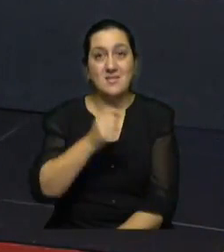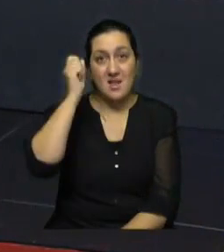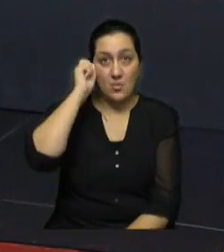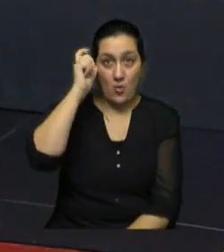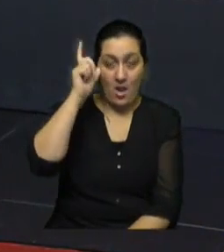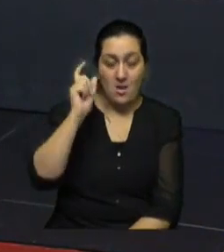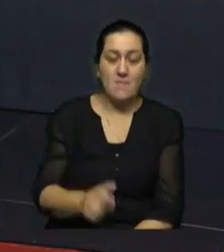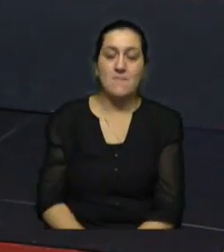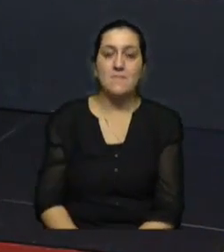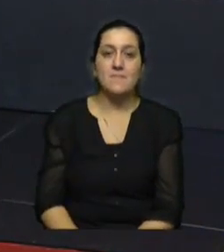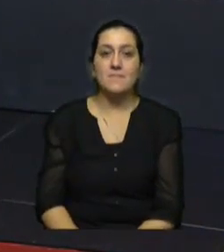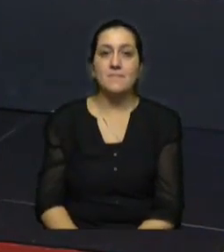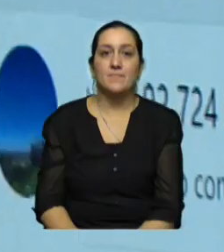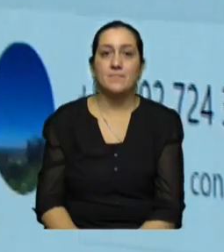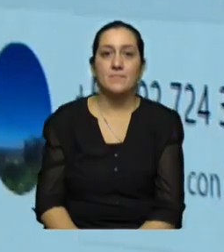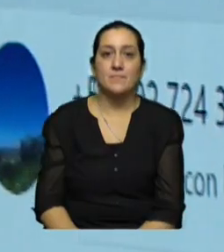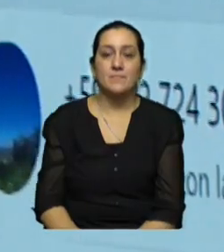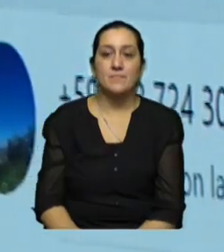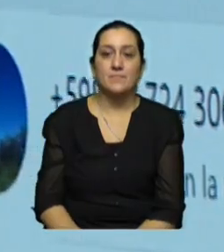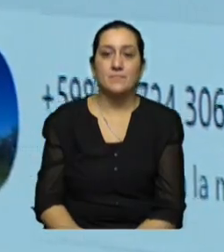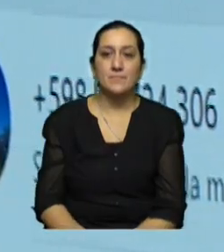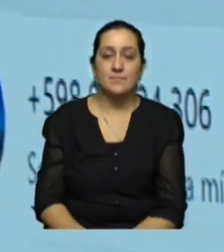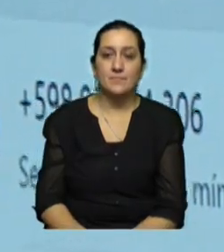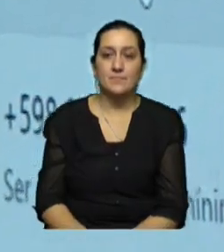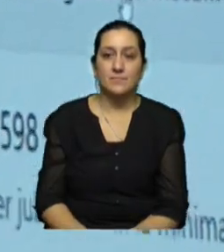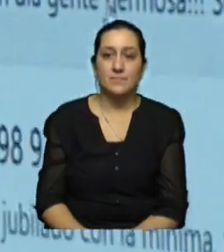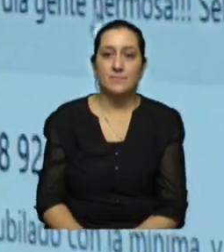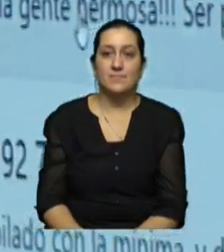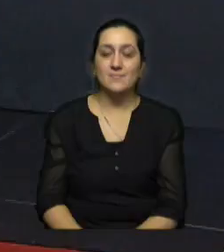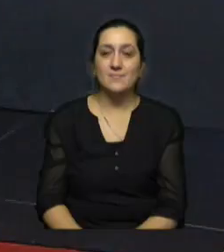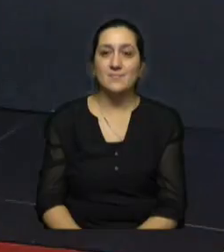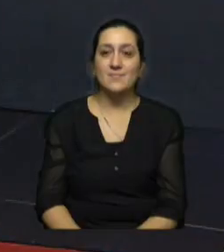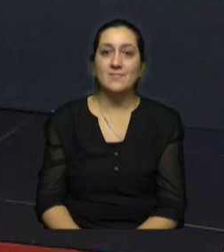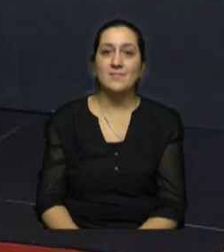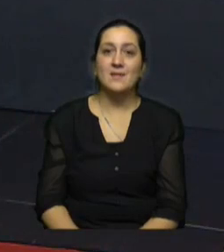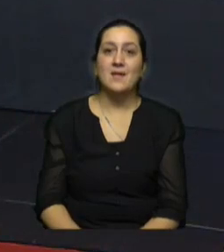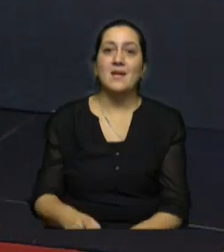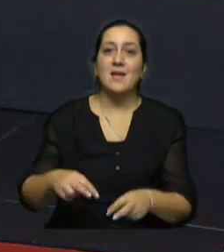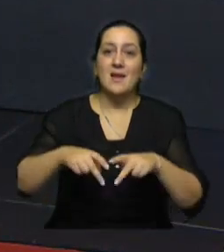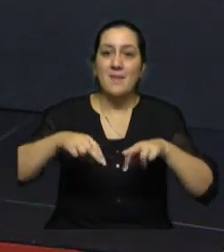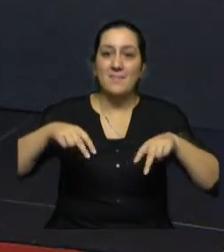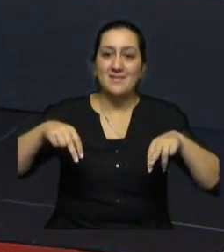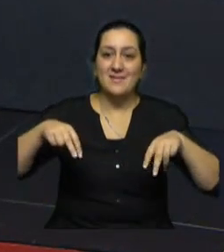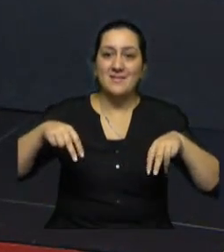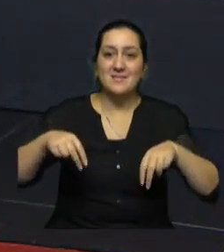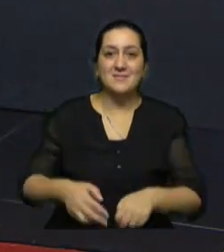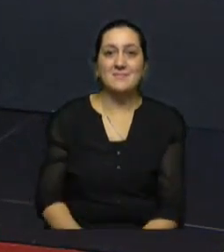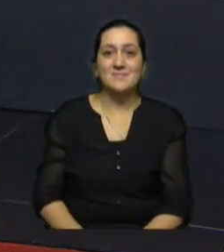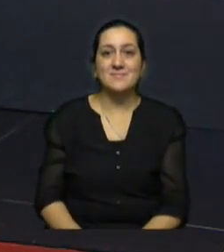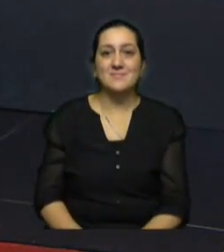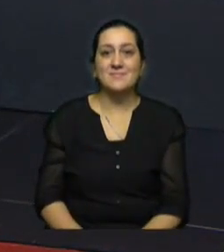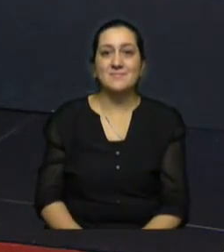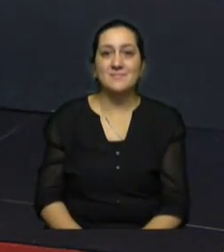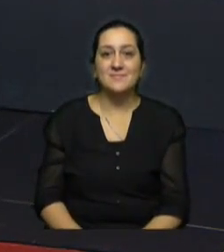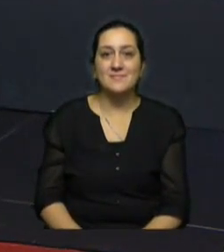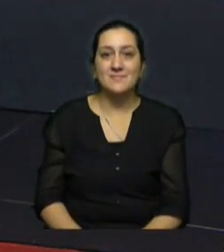la sociedad que la pobreza económica. Elsa. ¡Ay! Las patitas. Mirá, las patitas del Florencio. Y las del medio